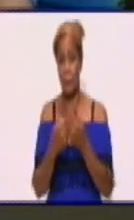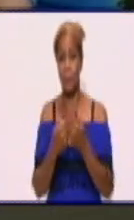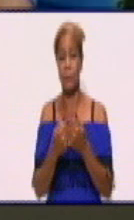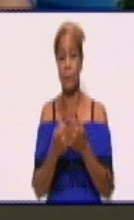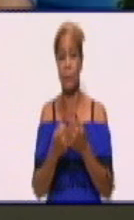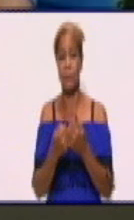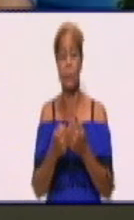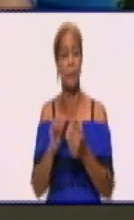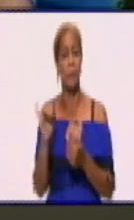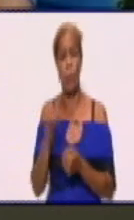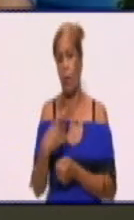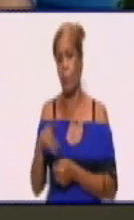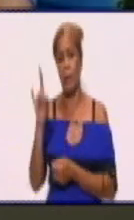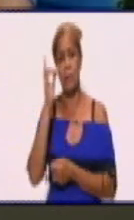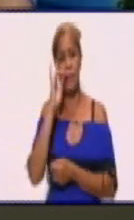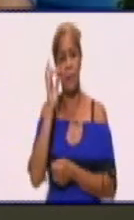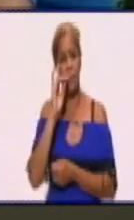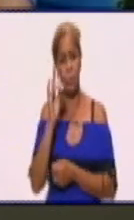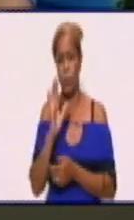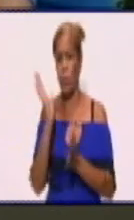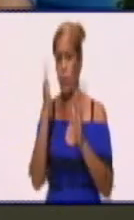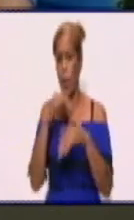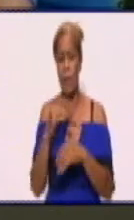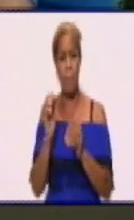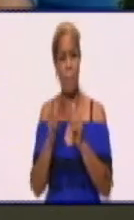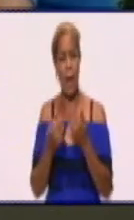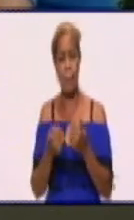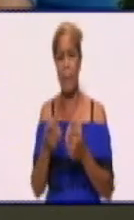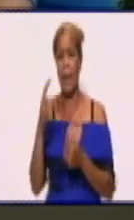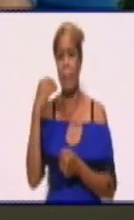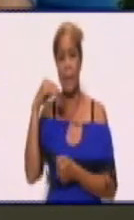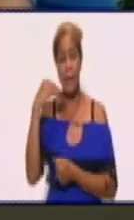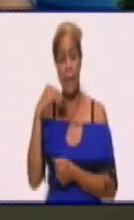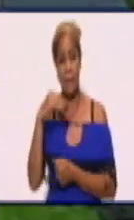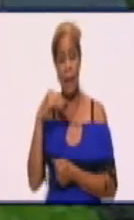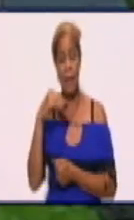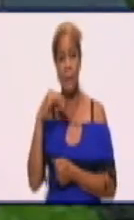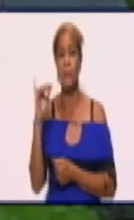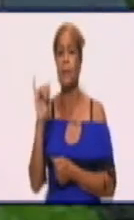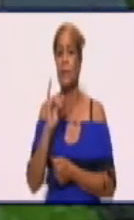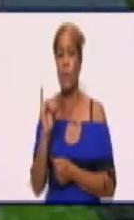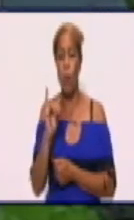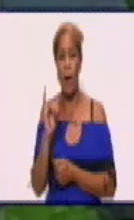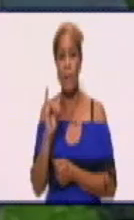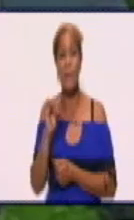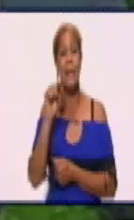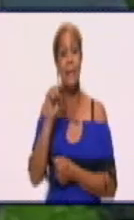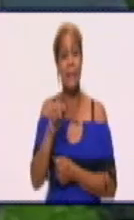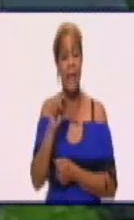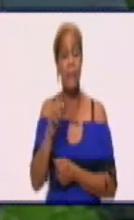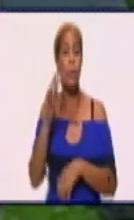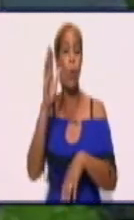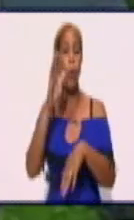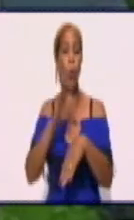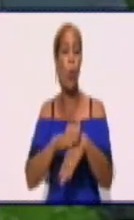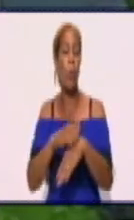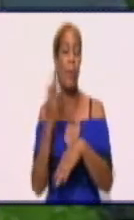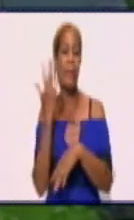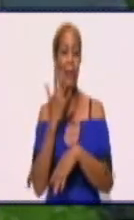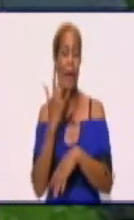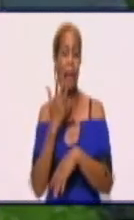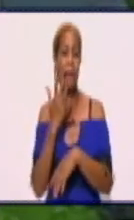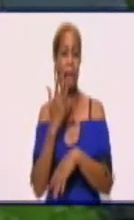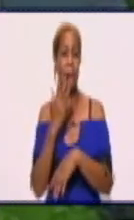Para el desayuno, cero pan para la merienda, cero pan para los muchachos. Y eso es a consecuencia del